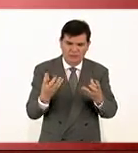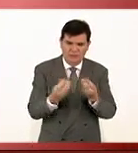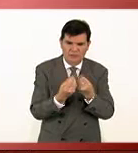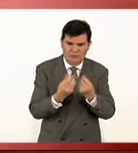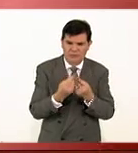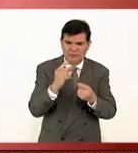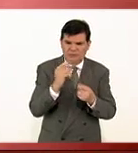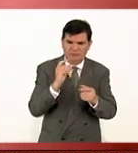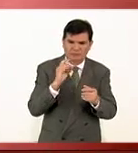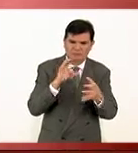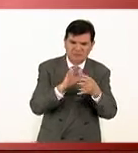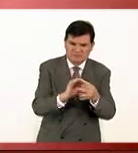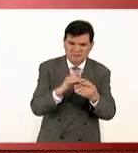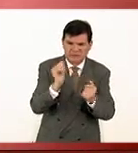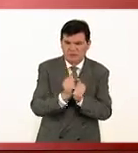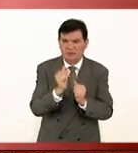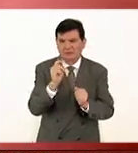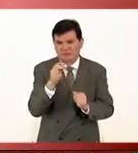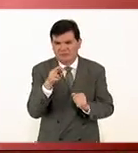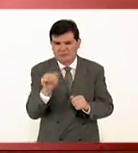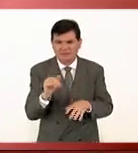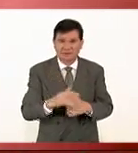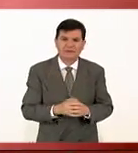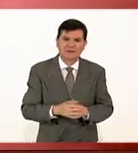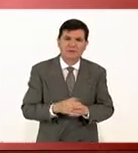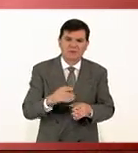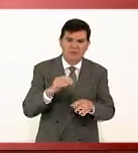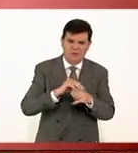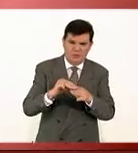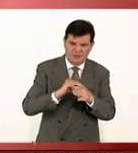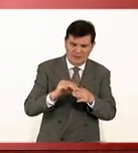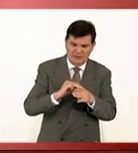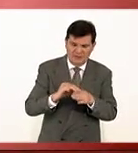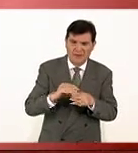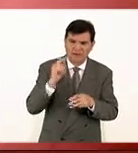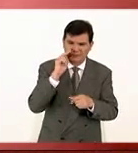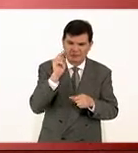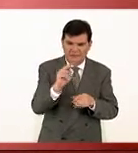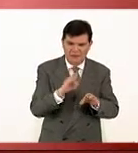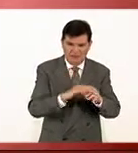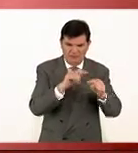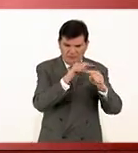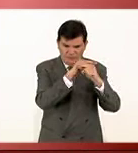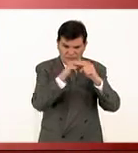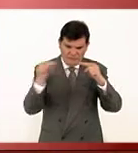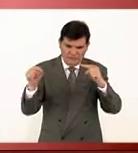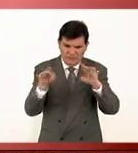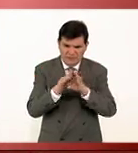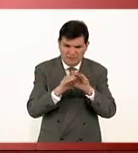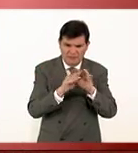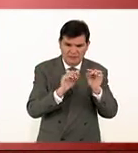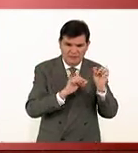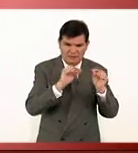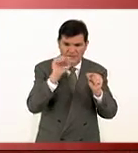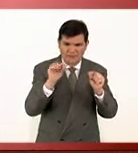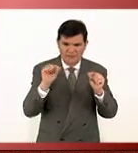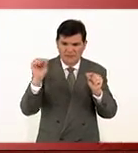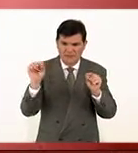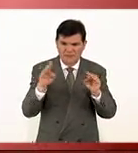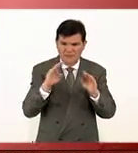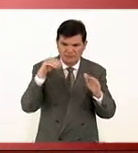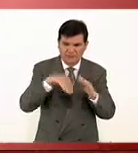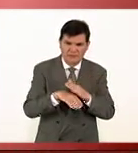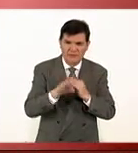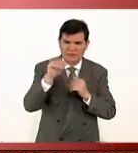se identifica con ningún partido. La morada, ¿no? La morada. Y si ven, si trazáramos una línea que uniera esos puntos, verían una